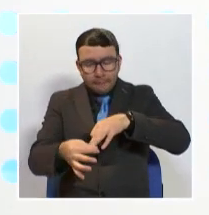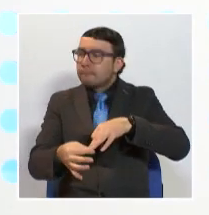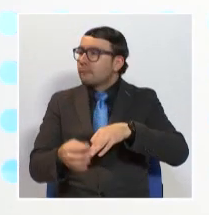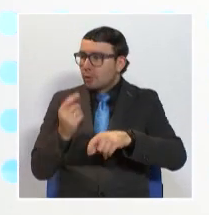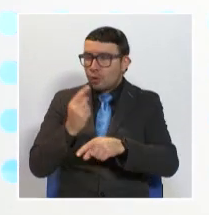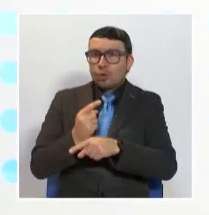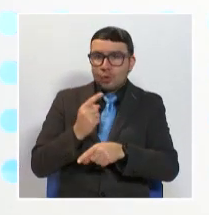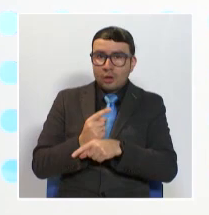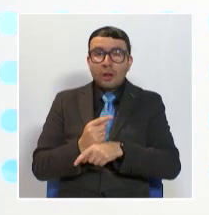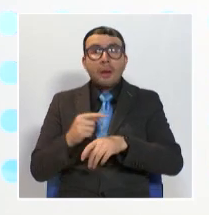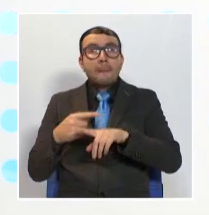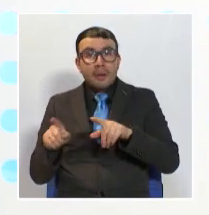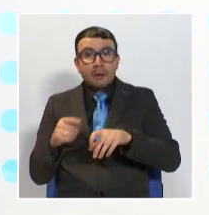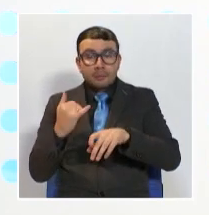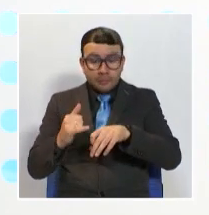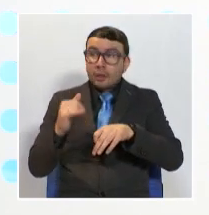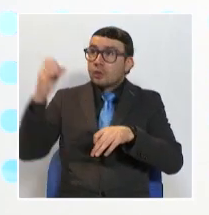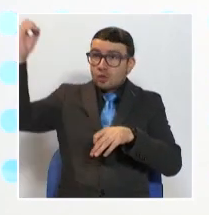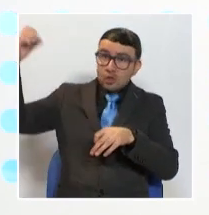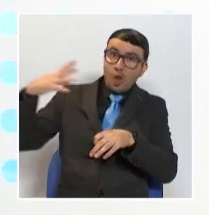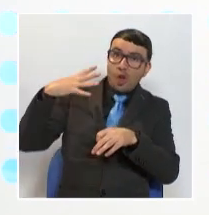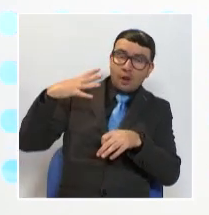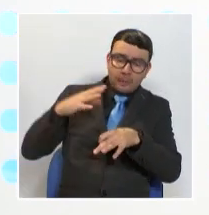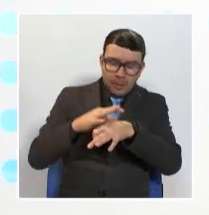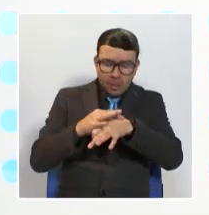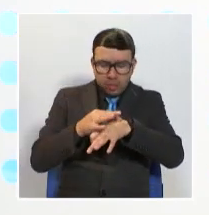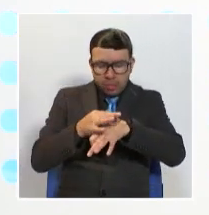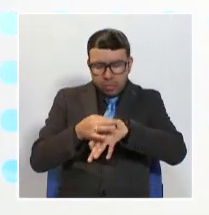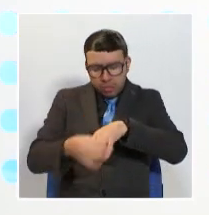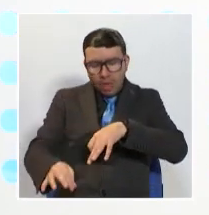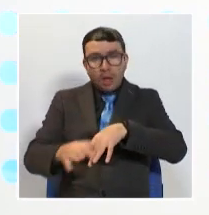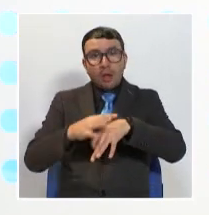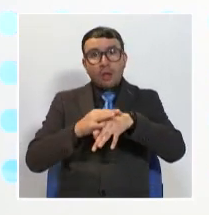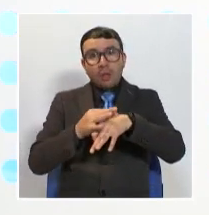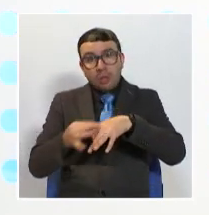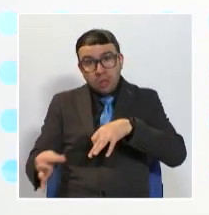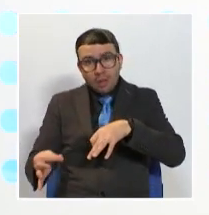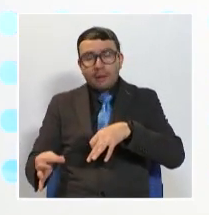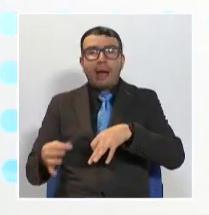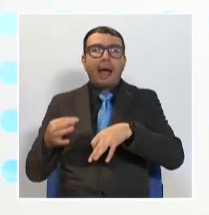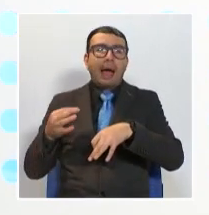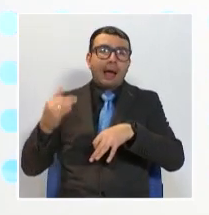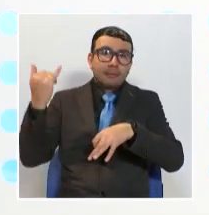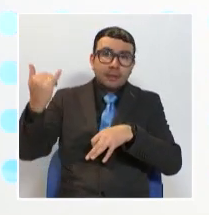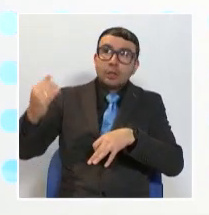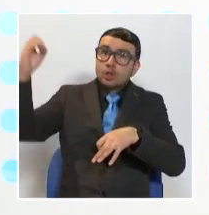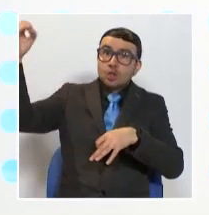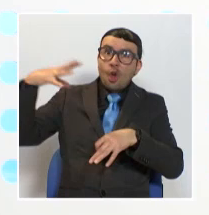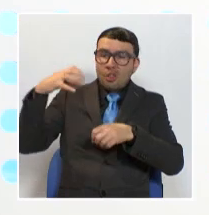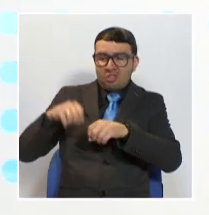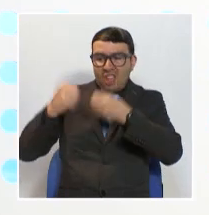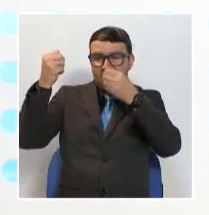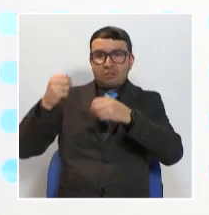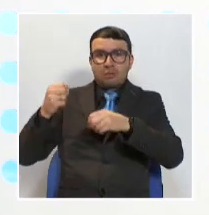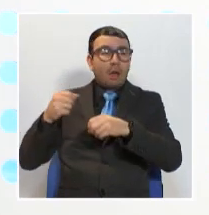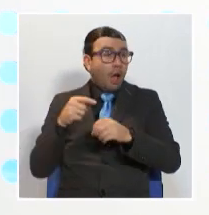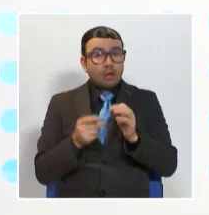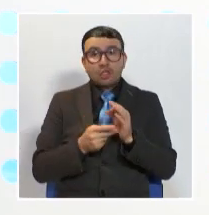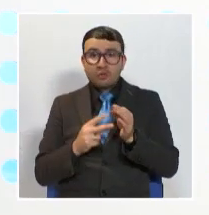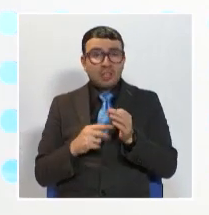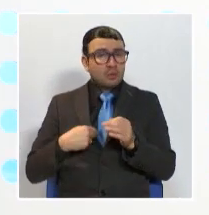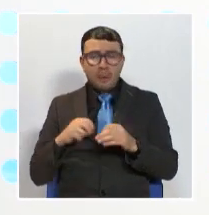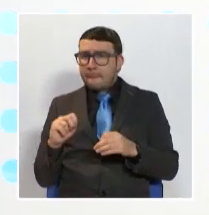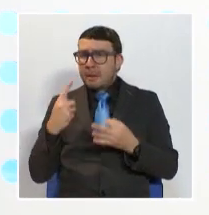descaspando o descamando con el sol, esa descamación realmente se debe a una quemadura, un daño solar, ¿sí? No es, digamos,